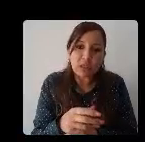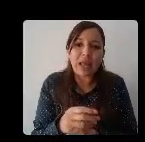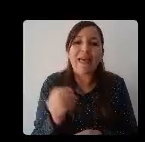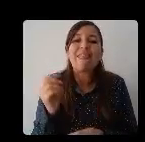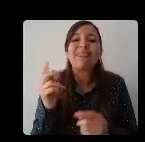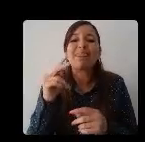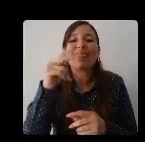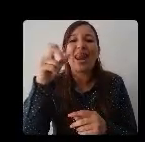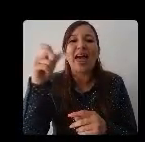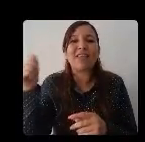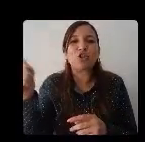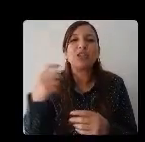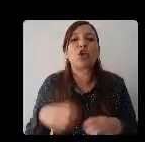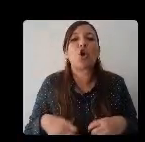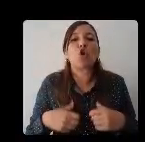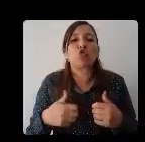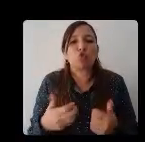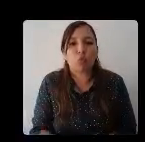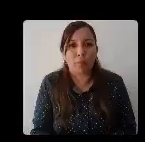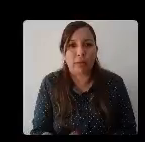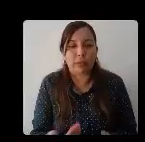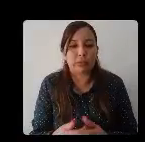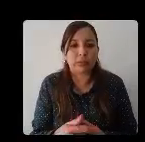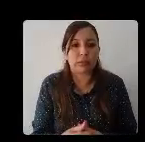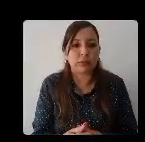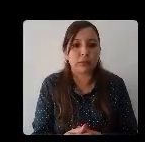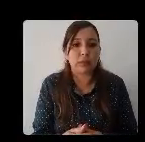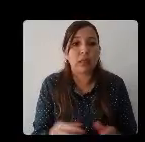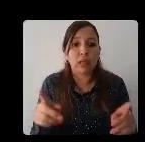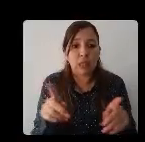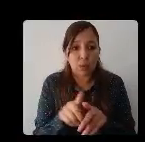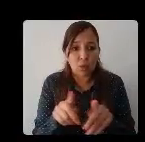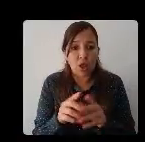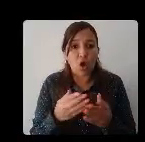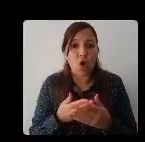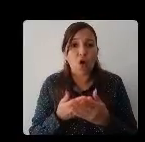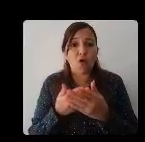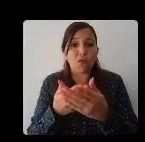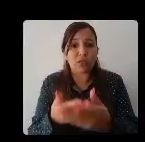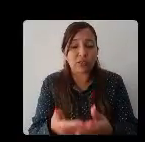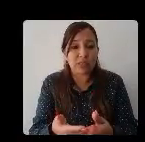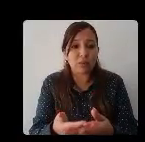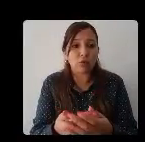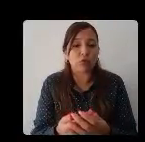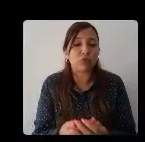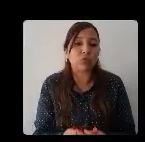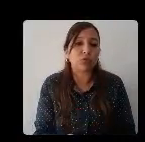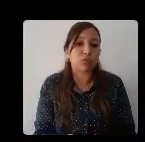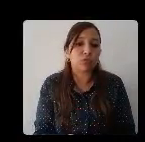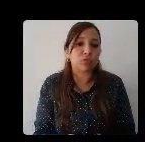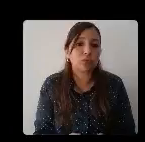A la vez nosotros ofrecemos nuestro servicio completo, como es el alojamiento en